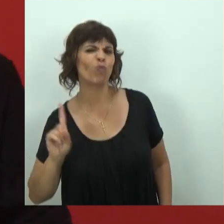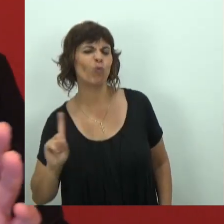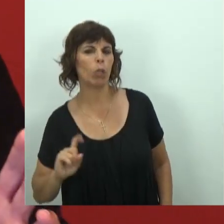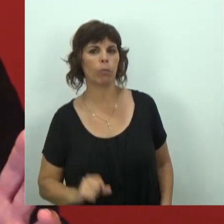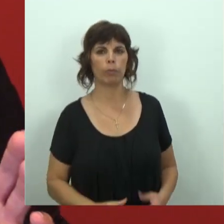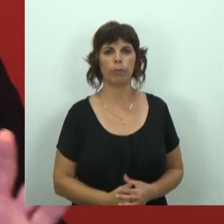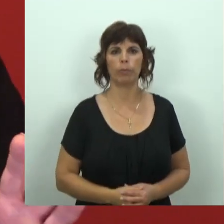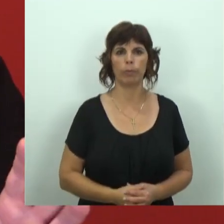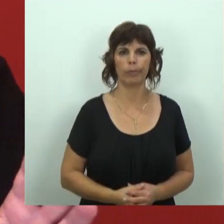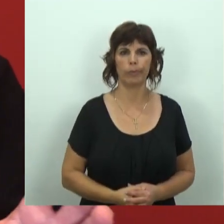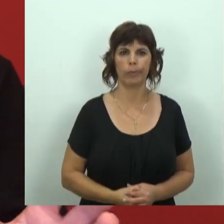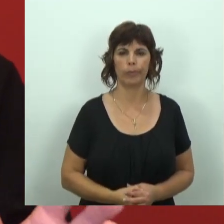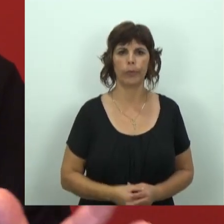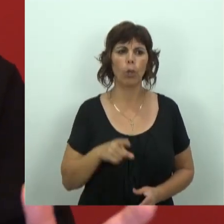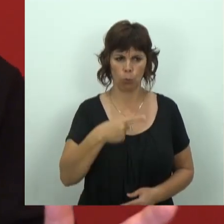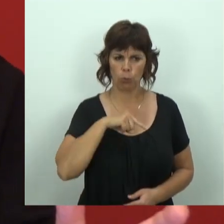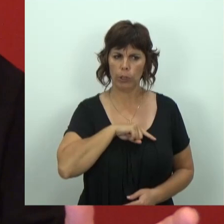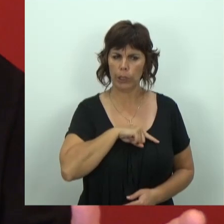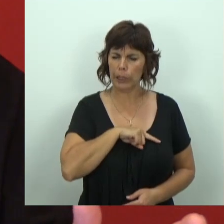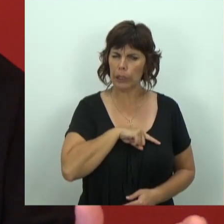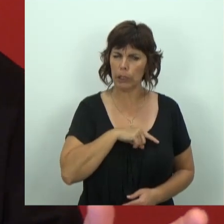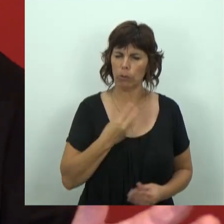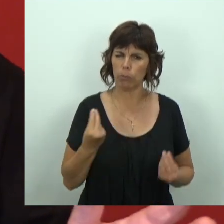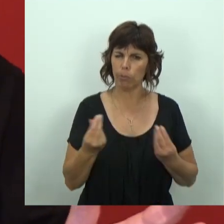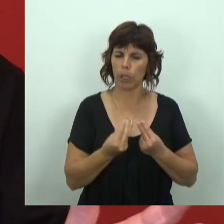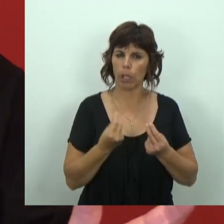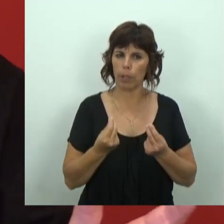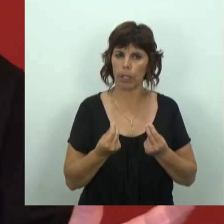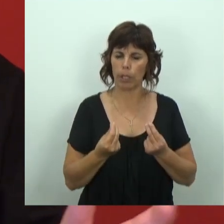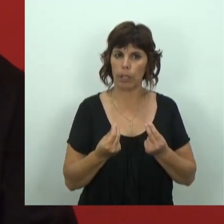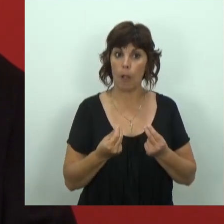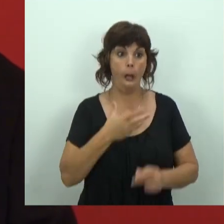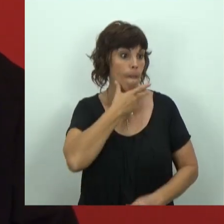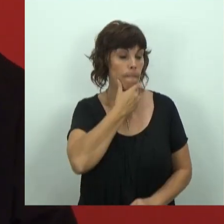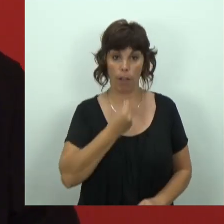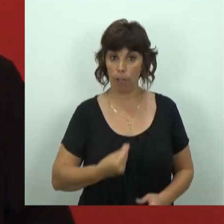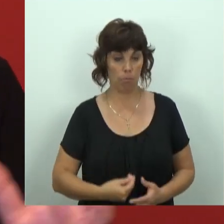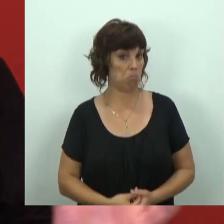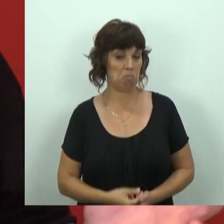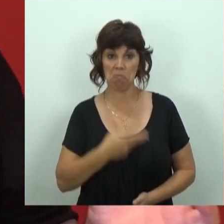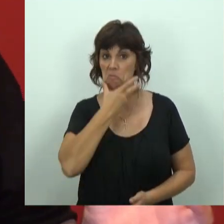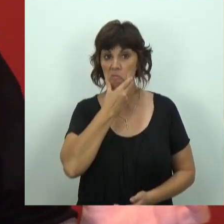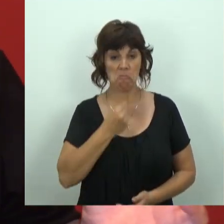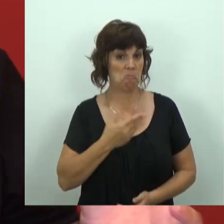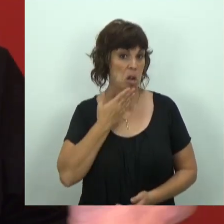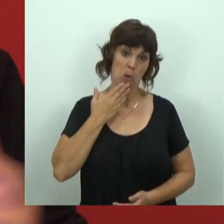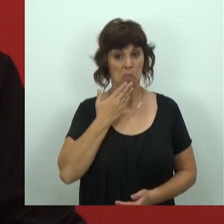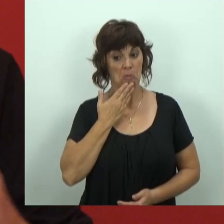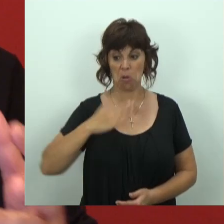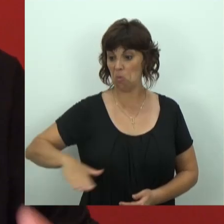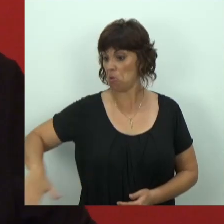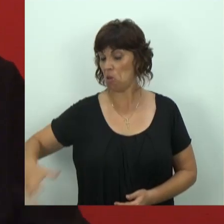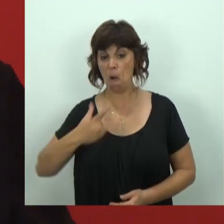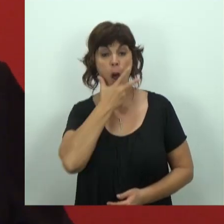Es muy, como dicen los niños en Alemania, es muy pupiniki, es muy fácil, no es